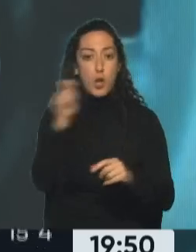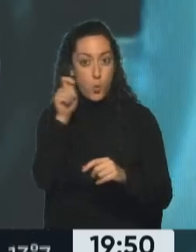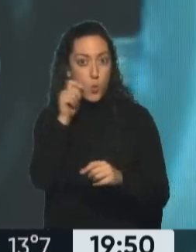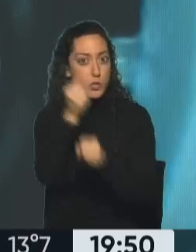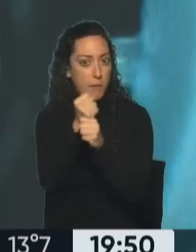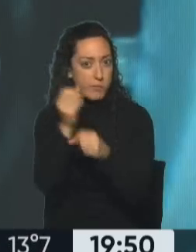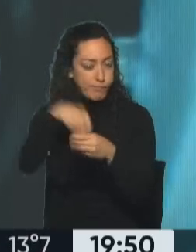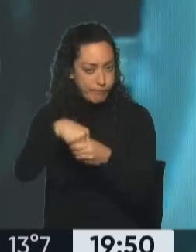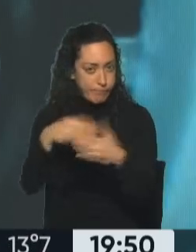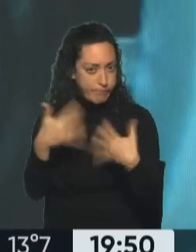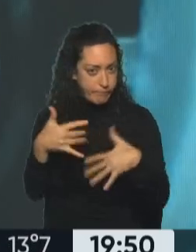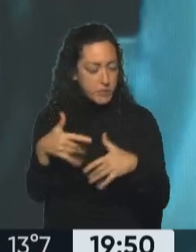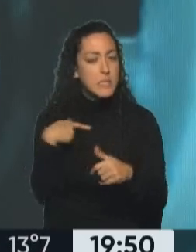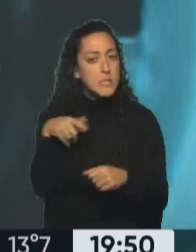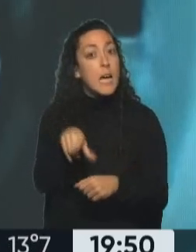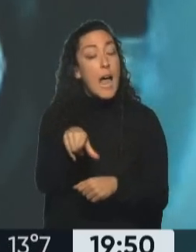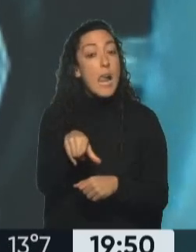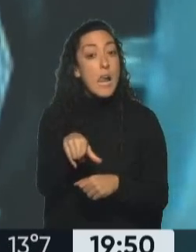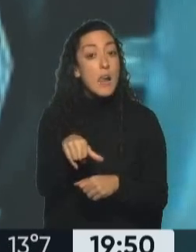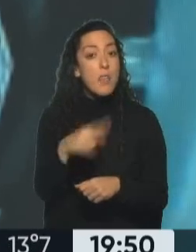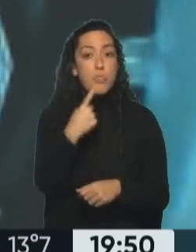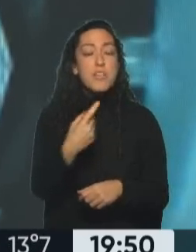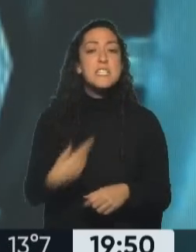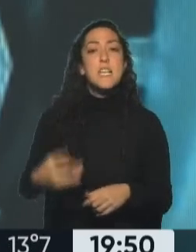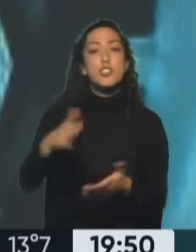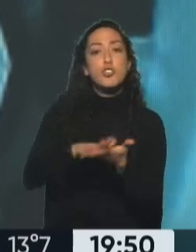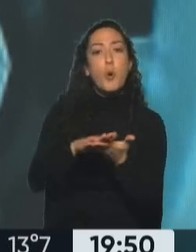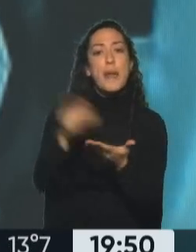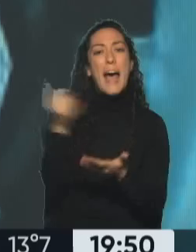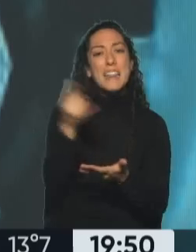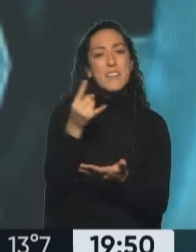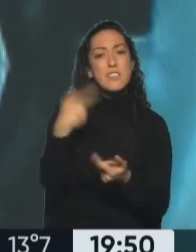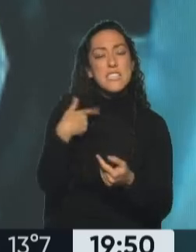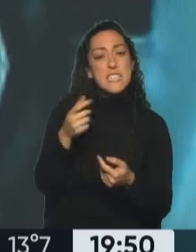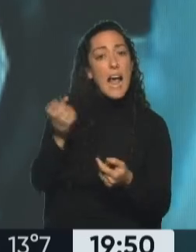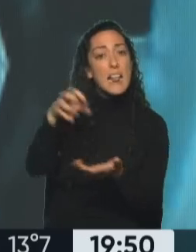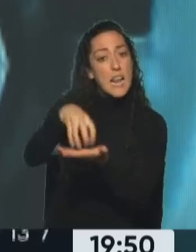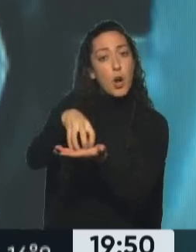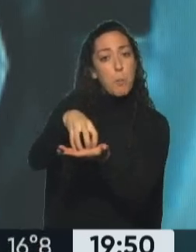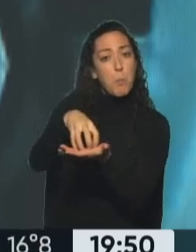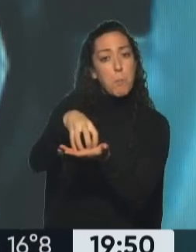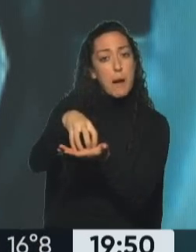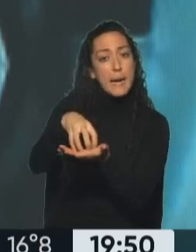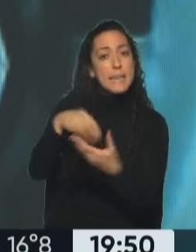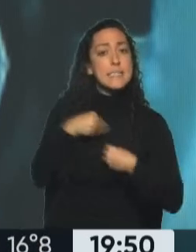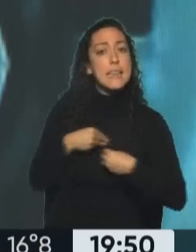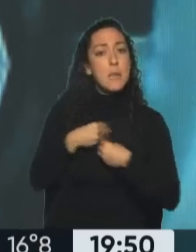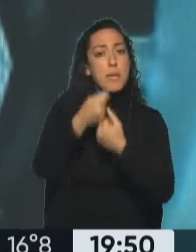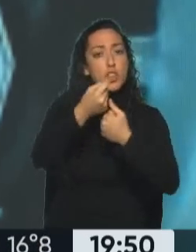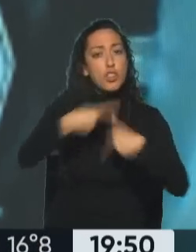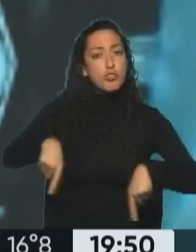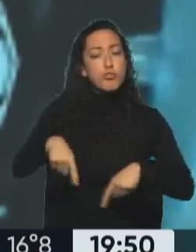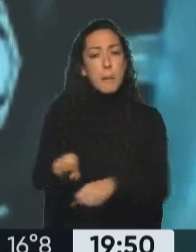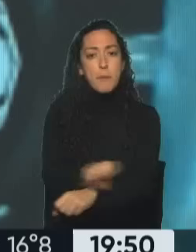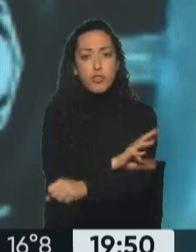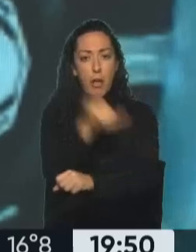de Internet, afirmó que la inteligencia artificial de la compañía es capaz de sentir emociones